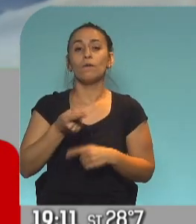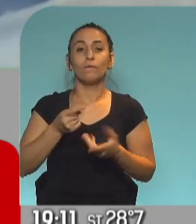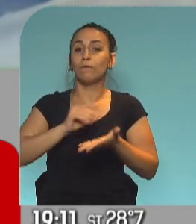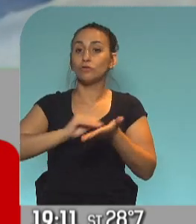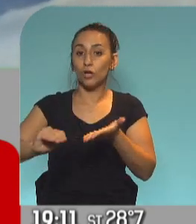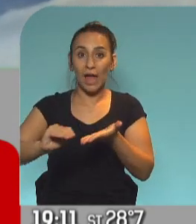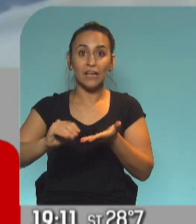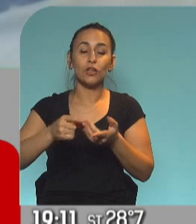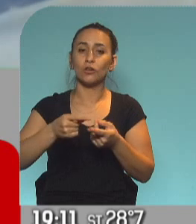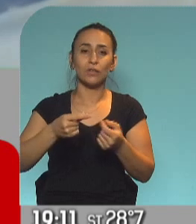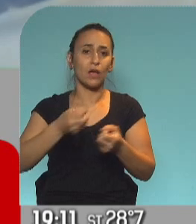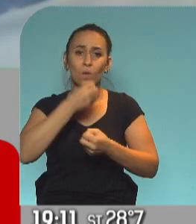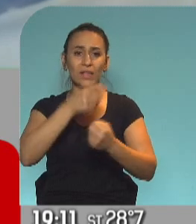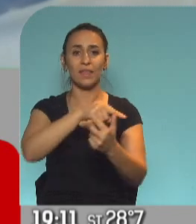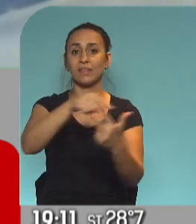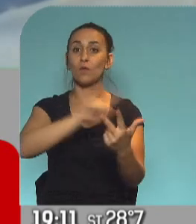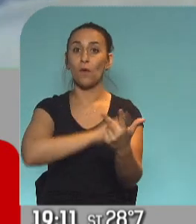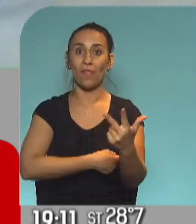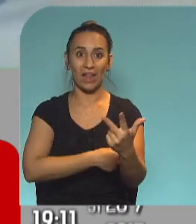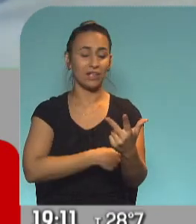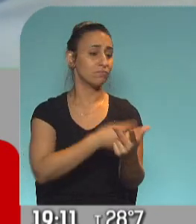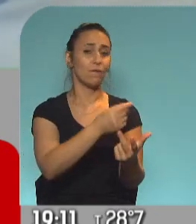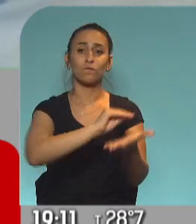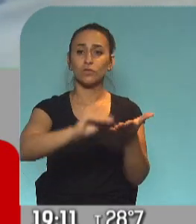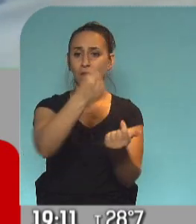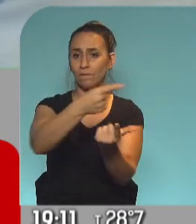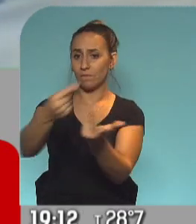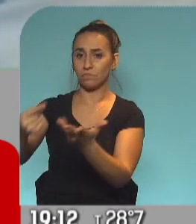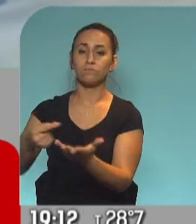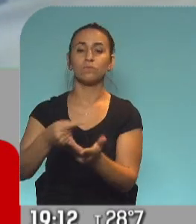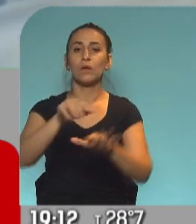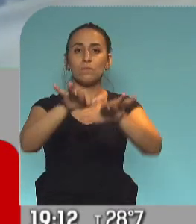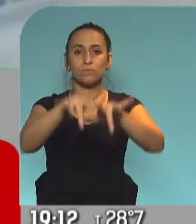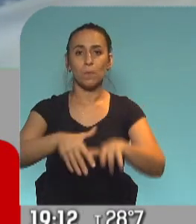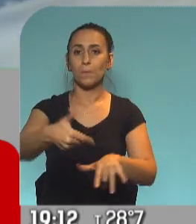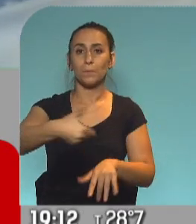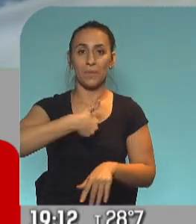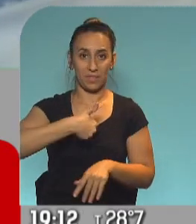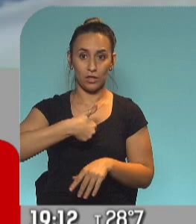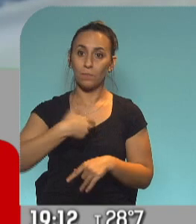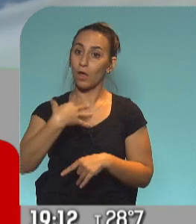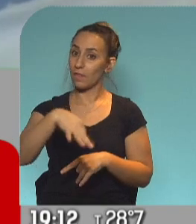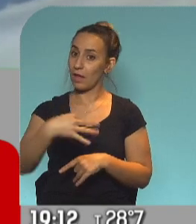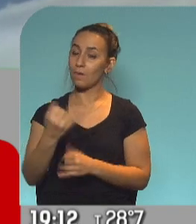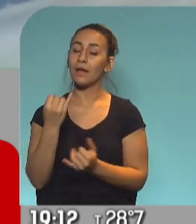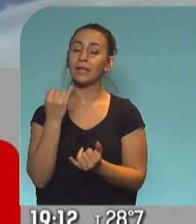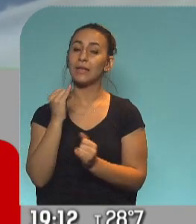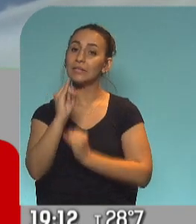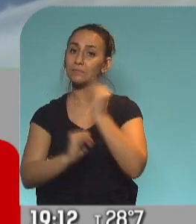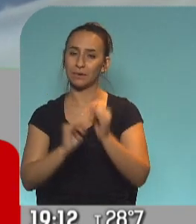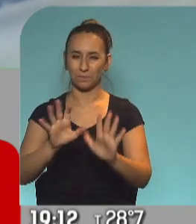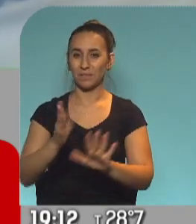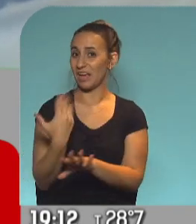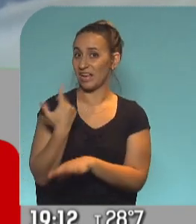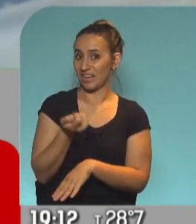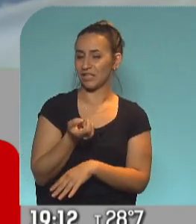cualquiera de los 3 poderes van a presentar una solicitud que van a tener que explicar, porque decíamos, vos recién dabas un ejemplo muy bueno, Ariel, que era,